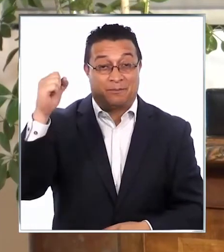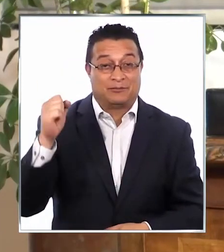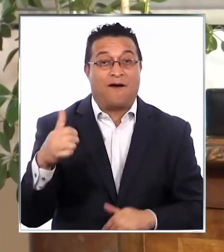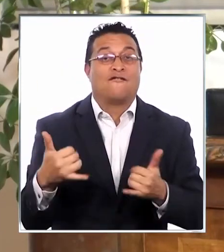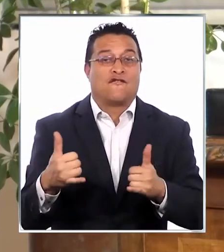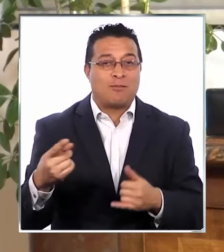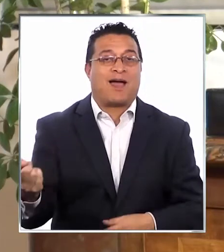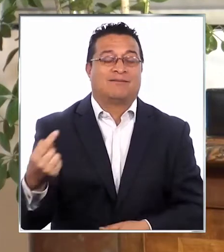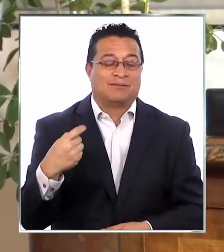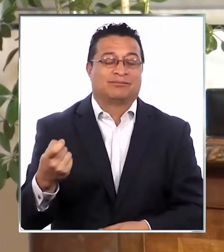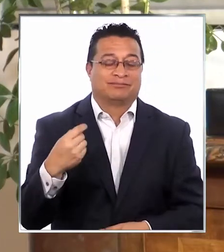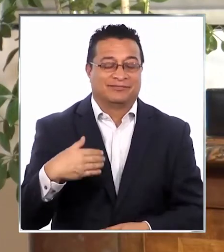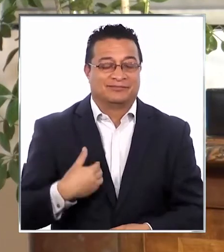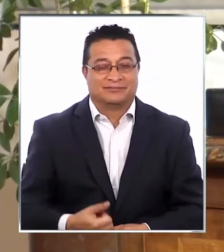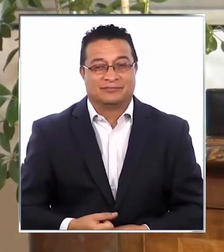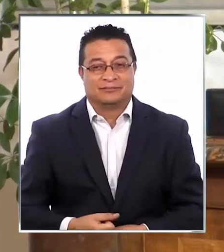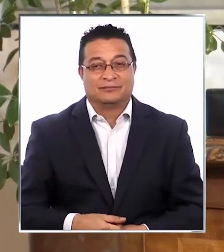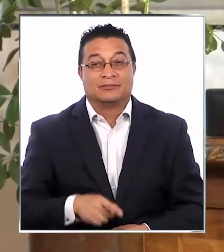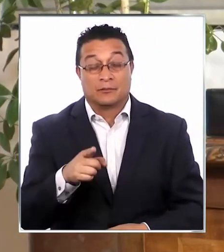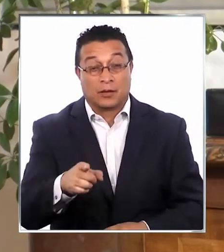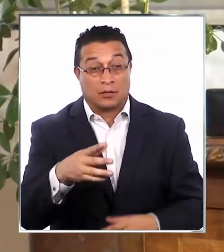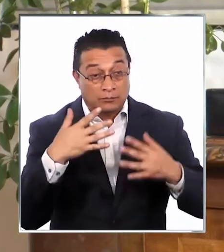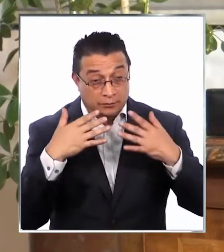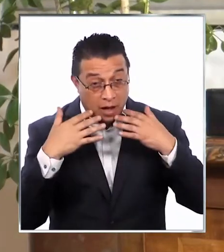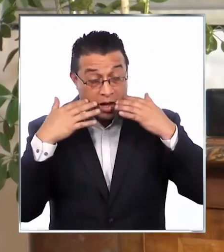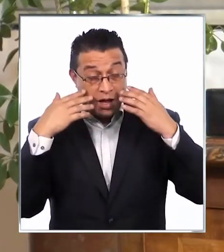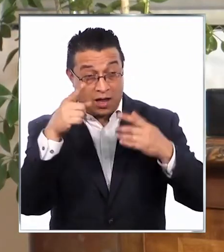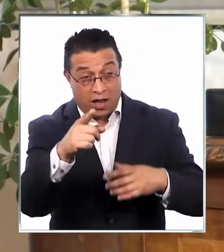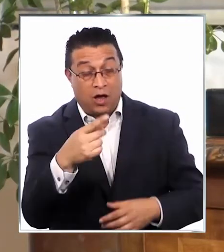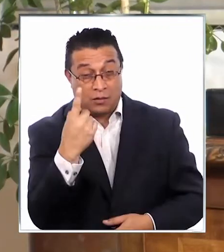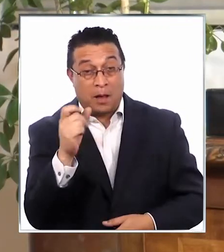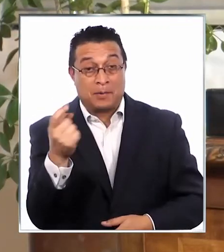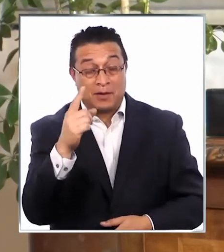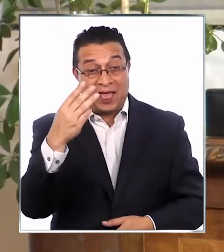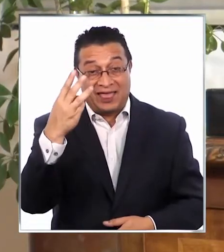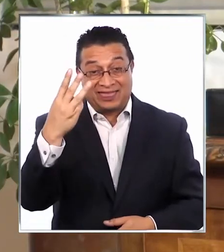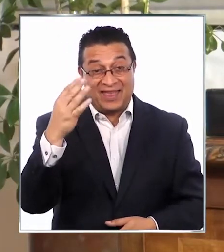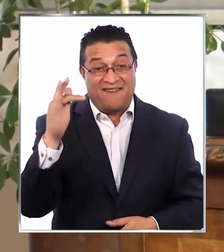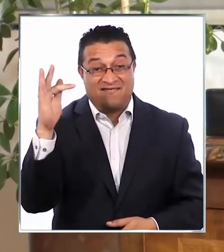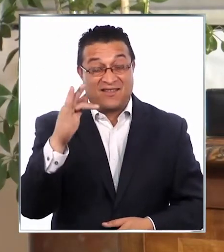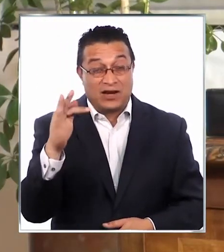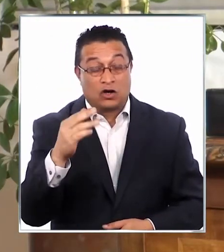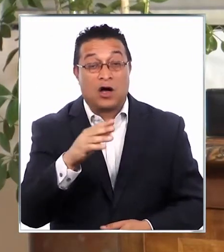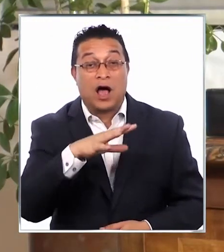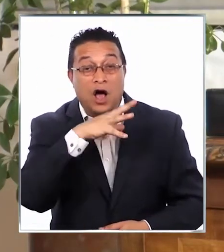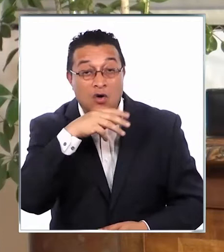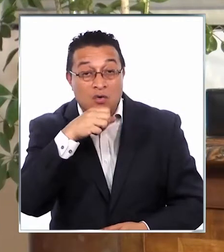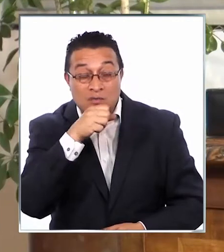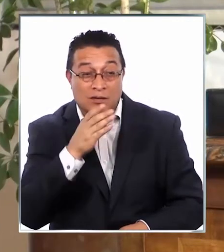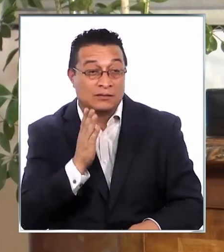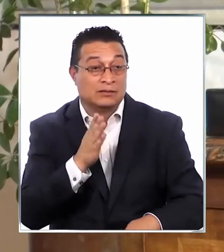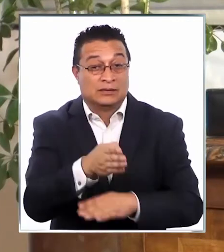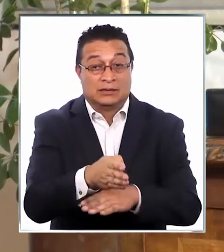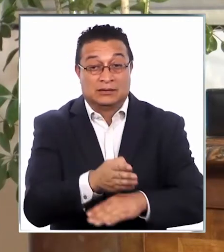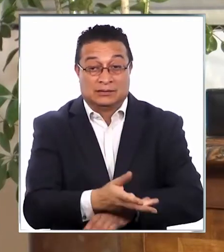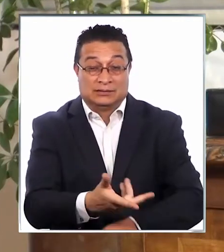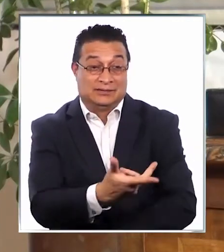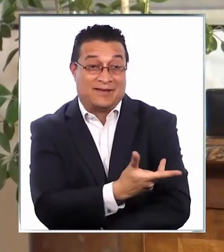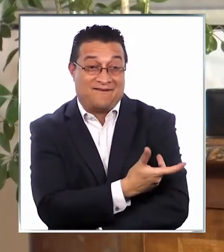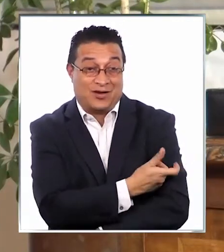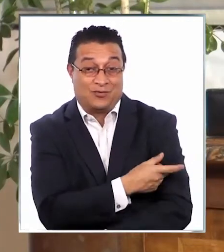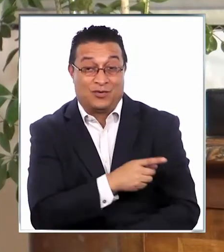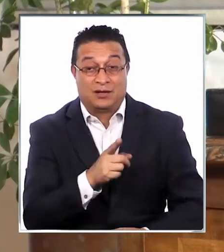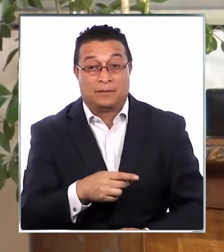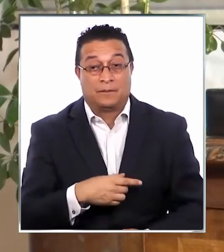me hace bromas con eso. ¿Lo encontró emocionante ver el primer día, 3 de febrero, a los adultos mayores llegando a